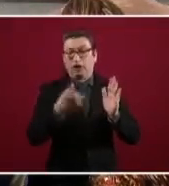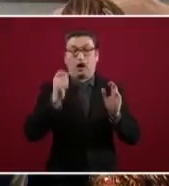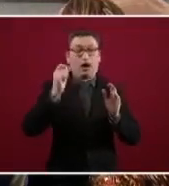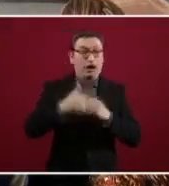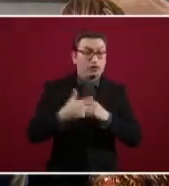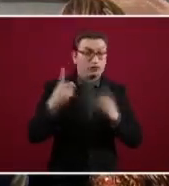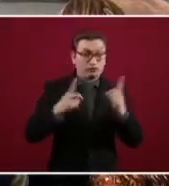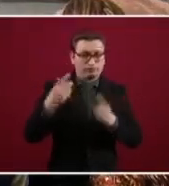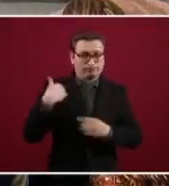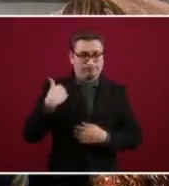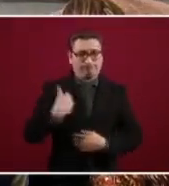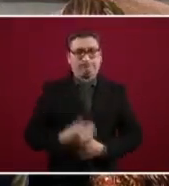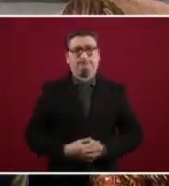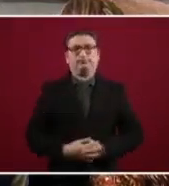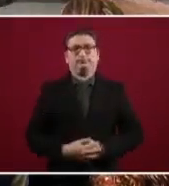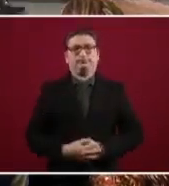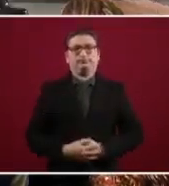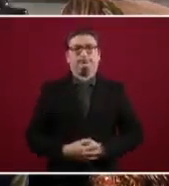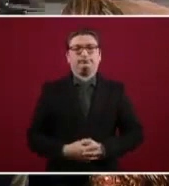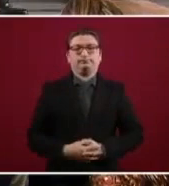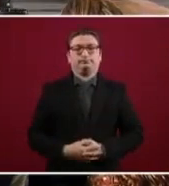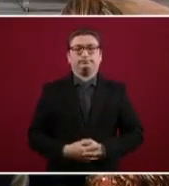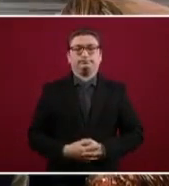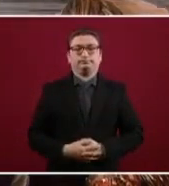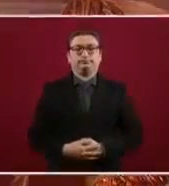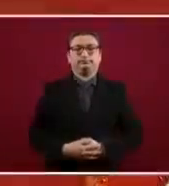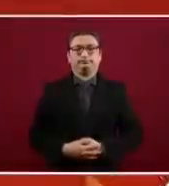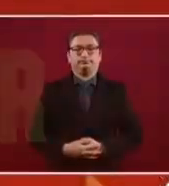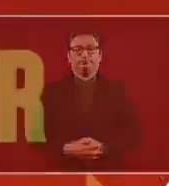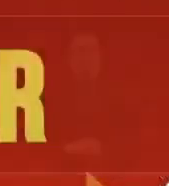órdenes ah